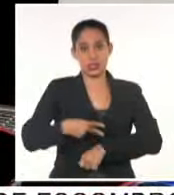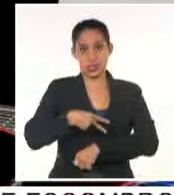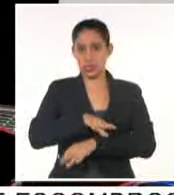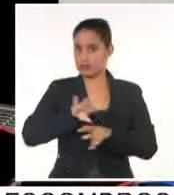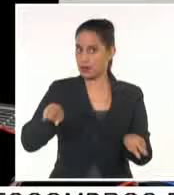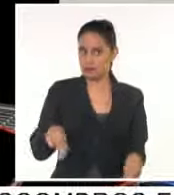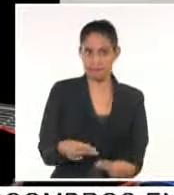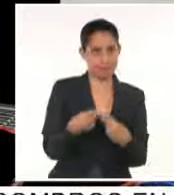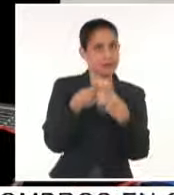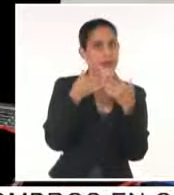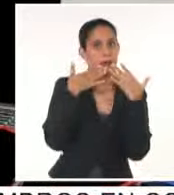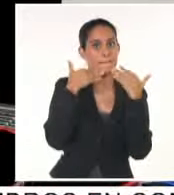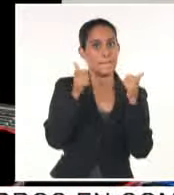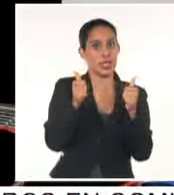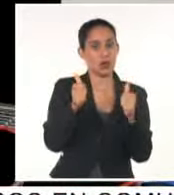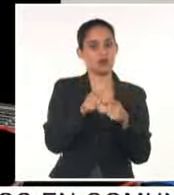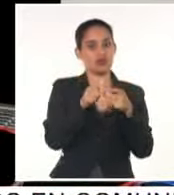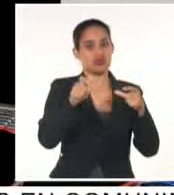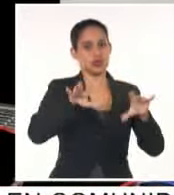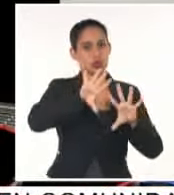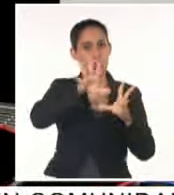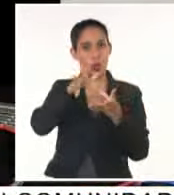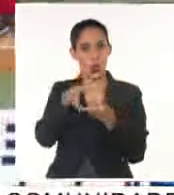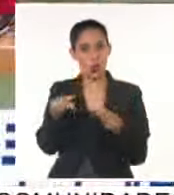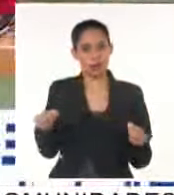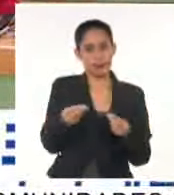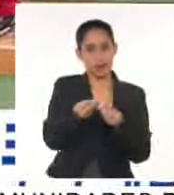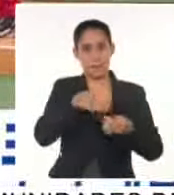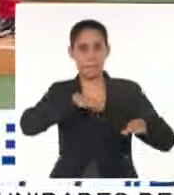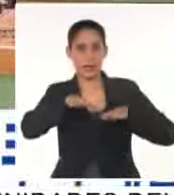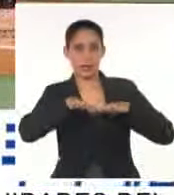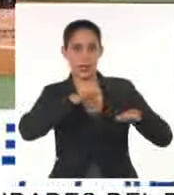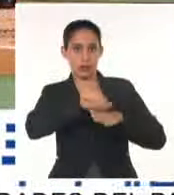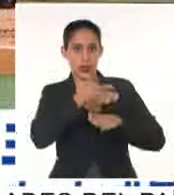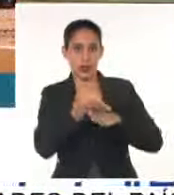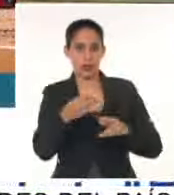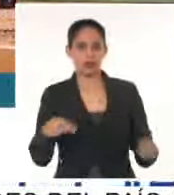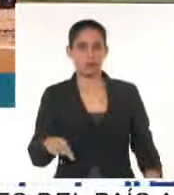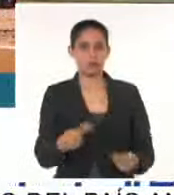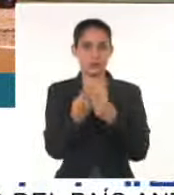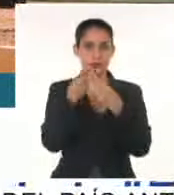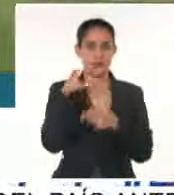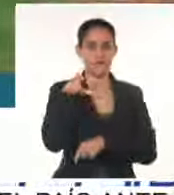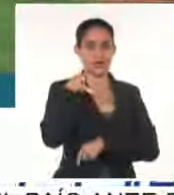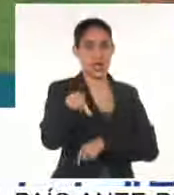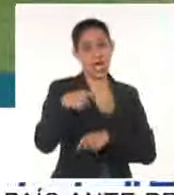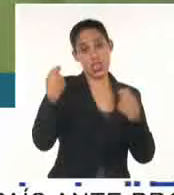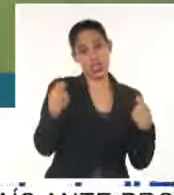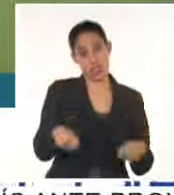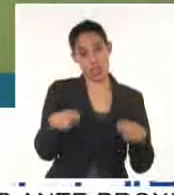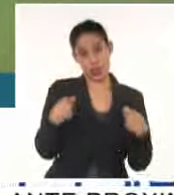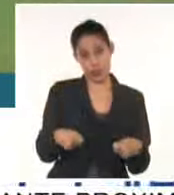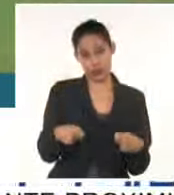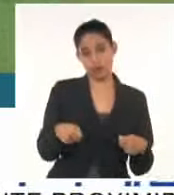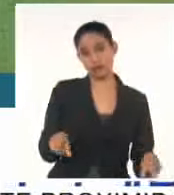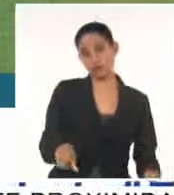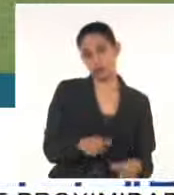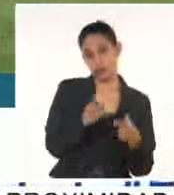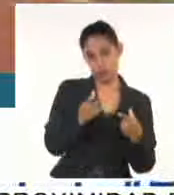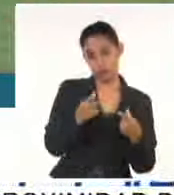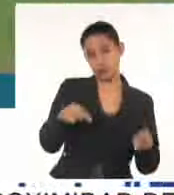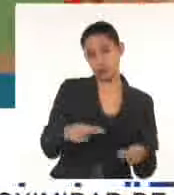equipo con su nómina completa para prepararse en los juegos finales que tenemos allí, para presentarnos el día